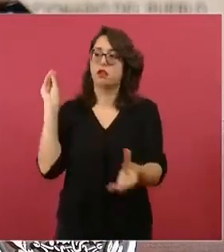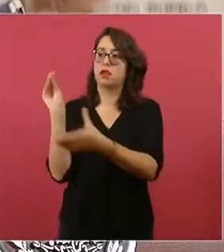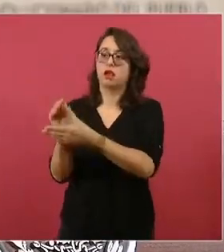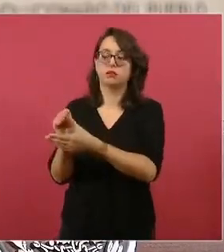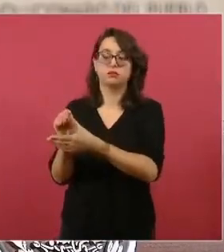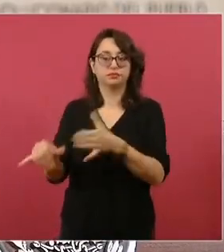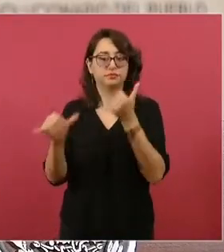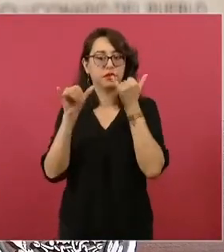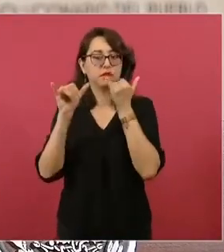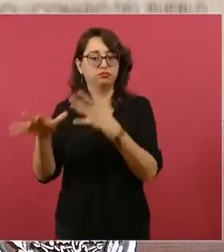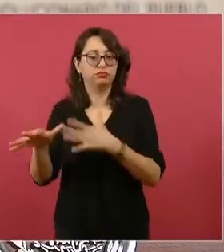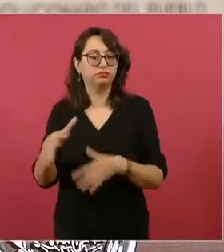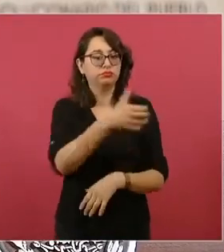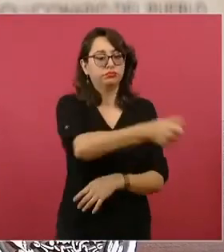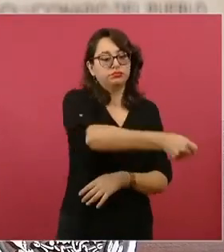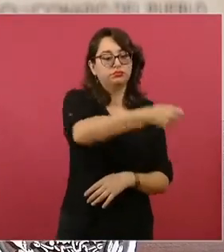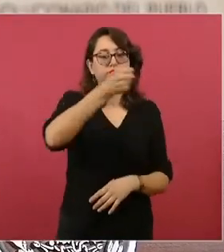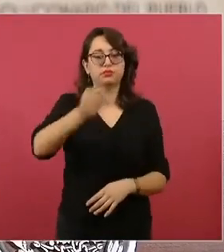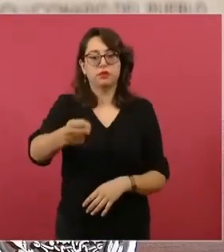impusieron a Calderón